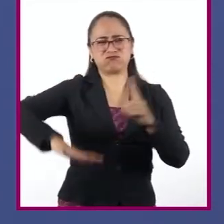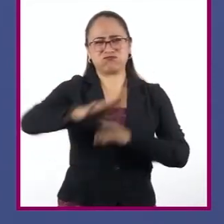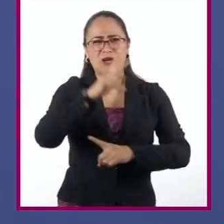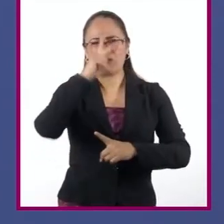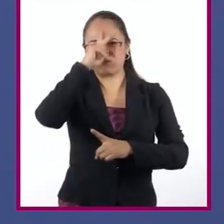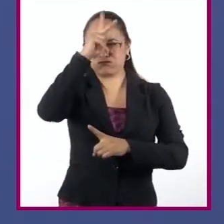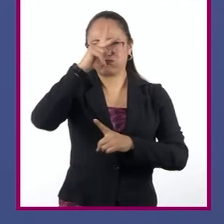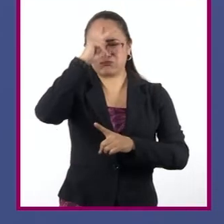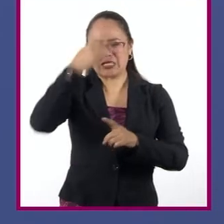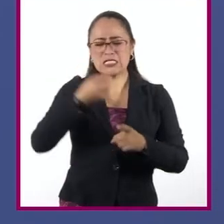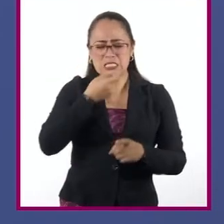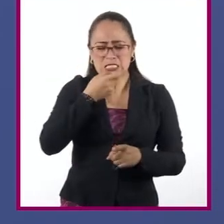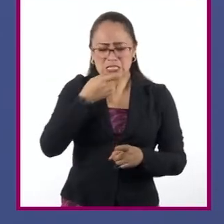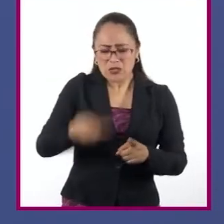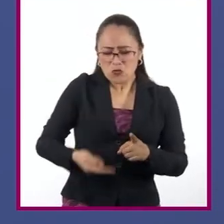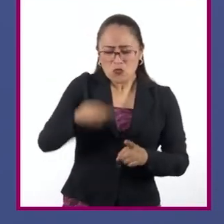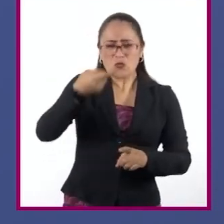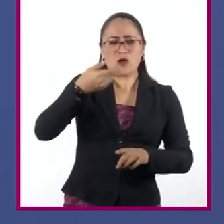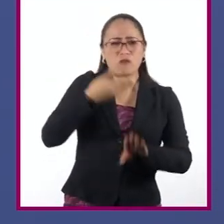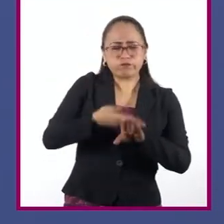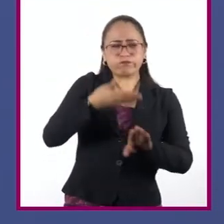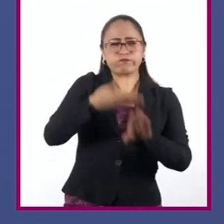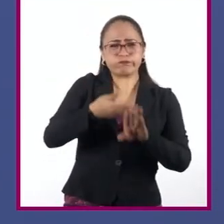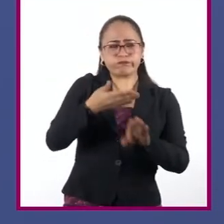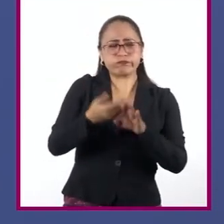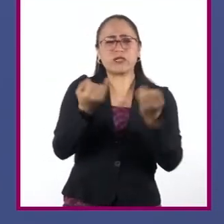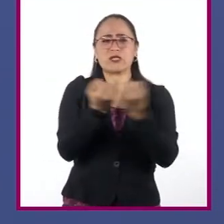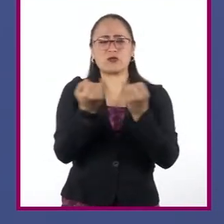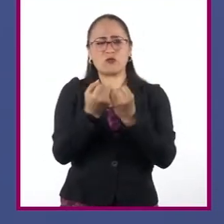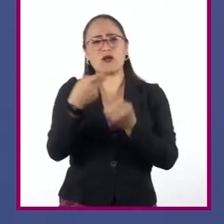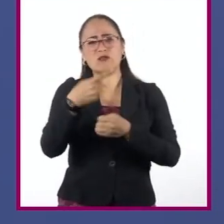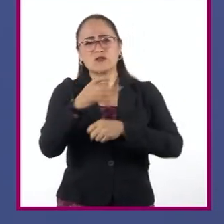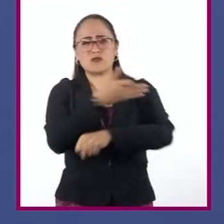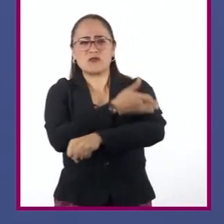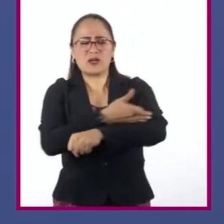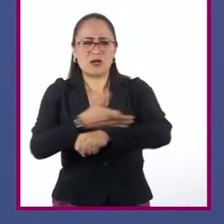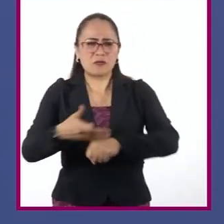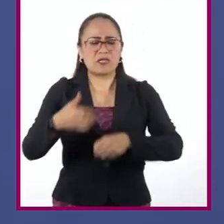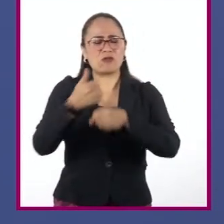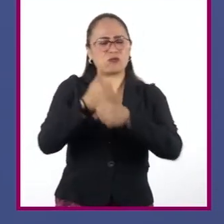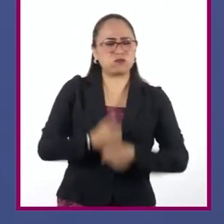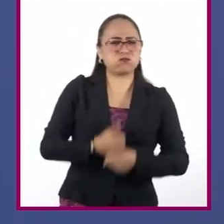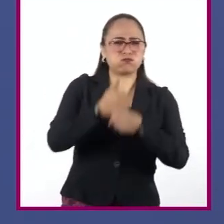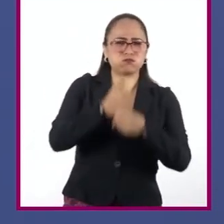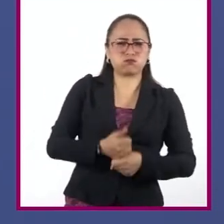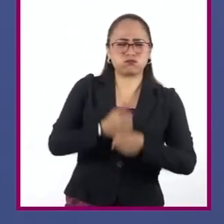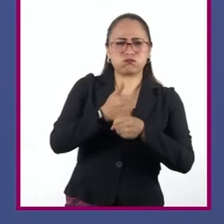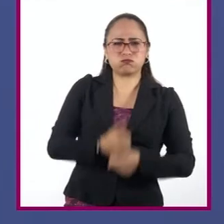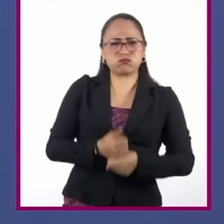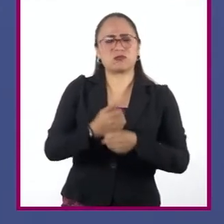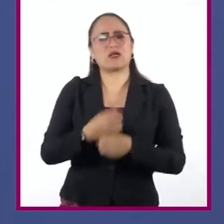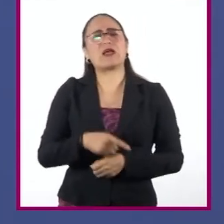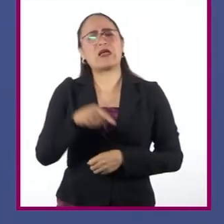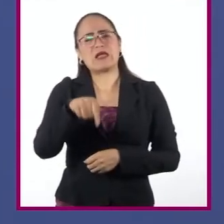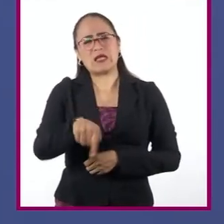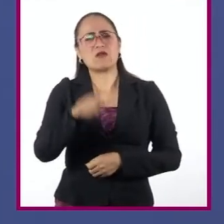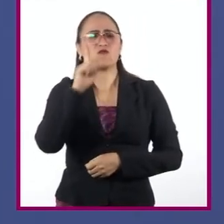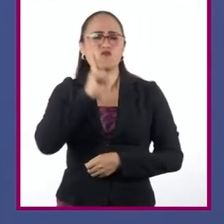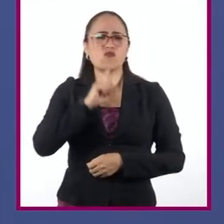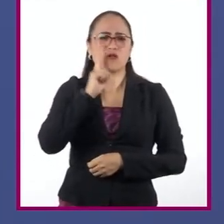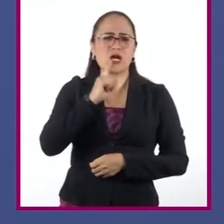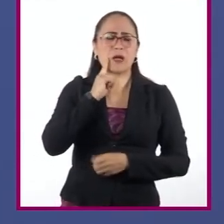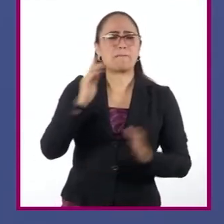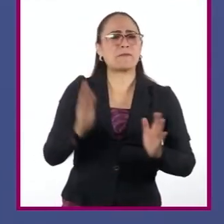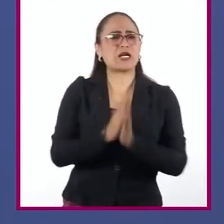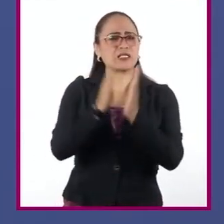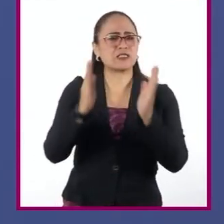su infancia, además de que su familia padeció de manera trágica la represión. Ella solo pudo participar en